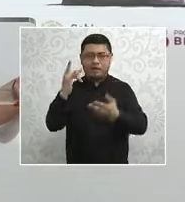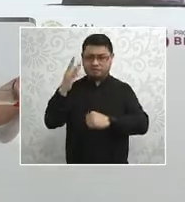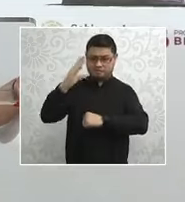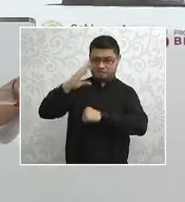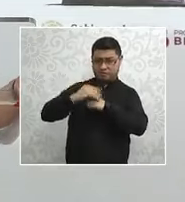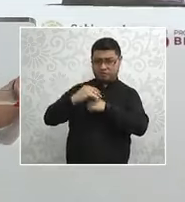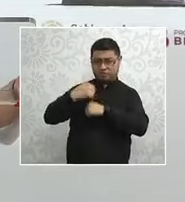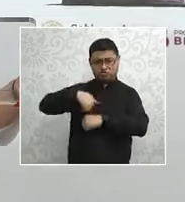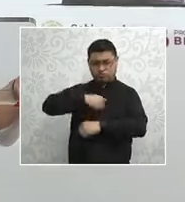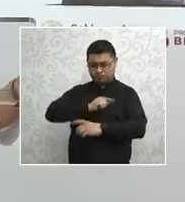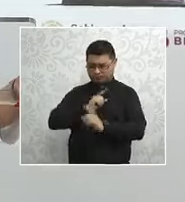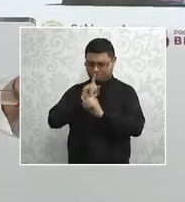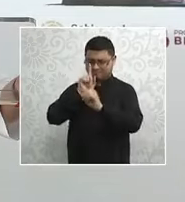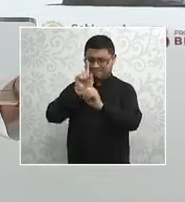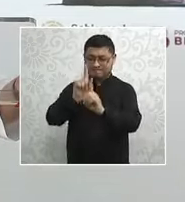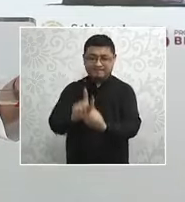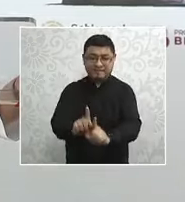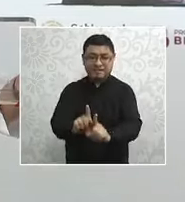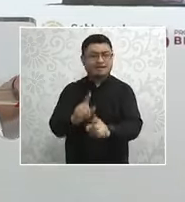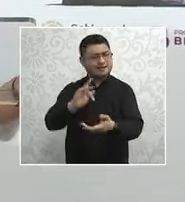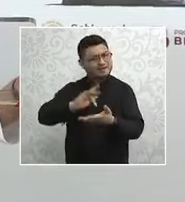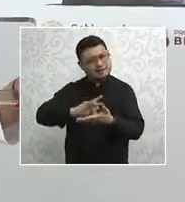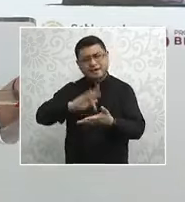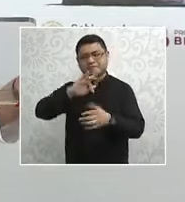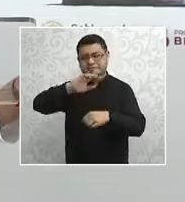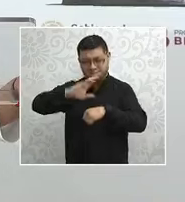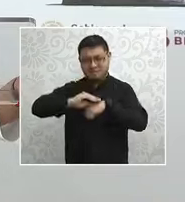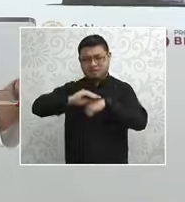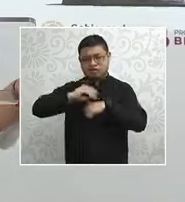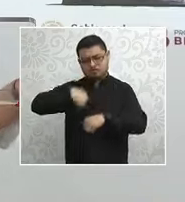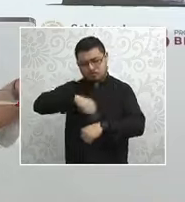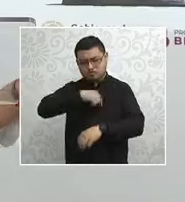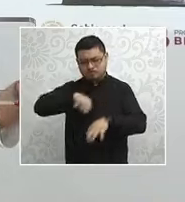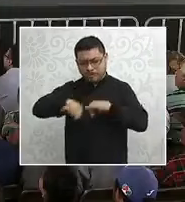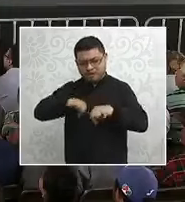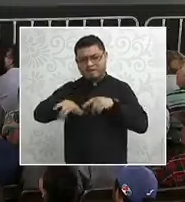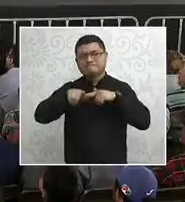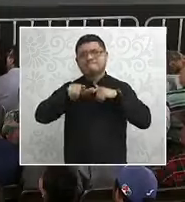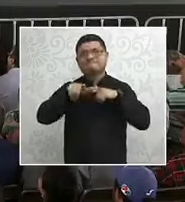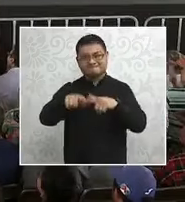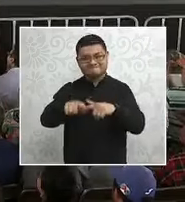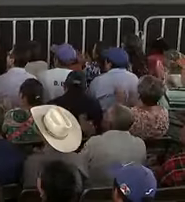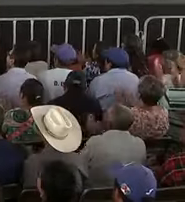servirles Y gracias que nos permiten trabajar para ustedes Muchas